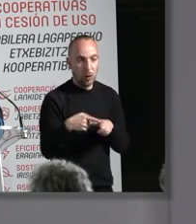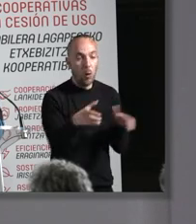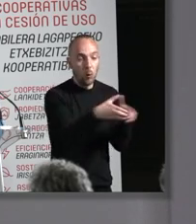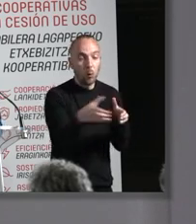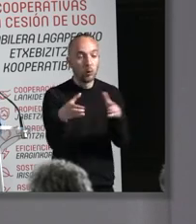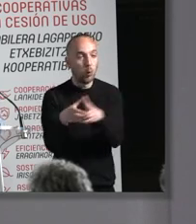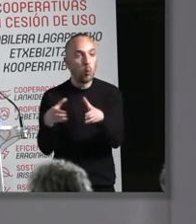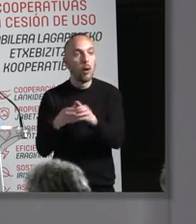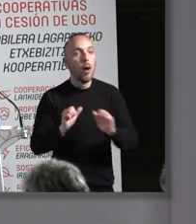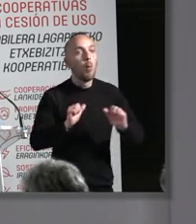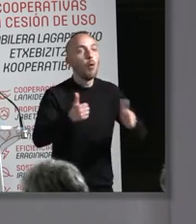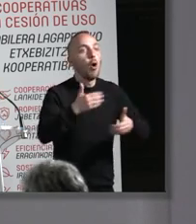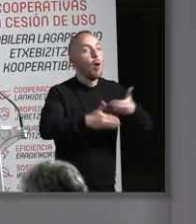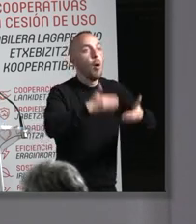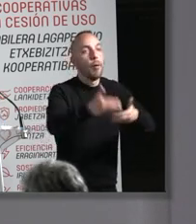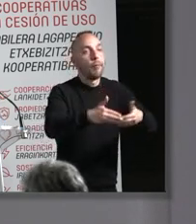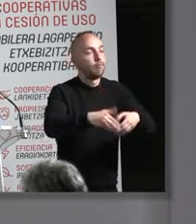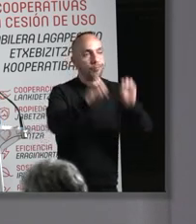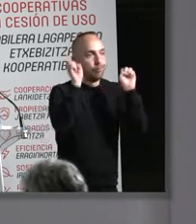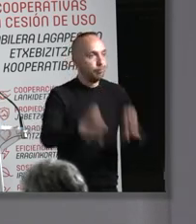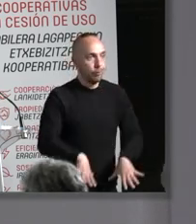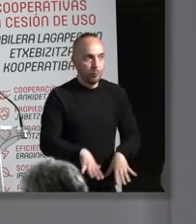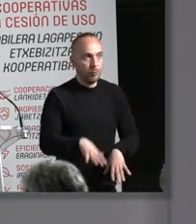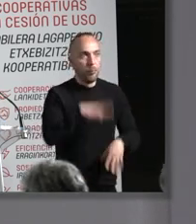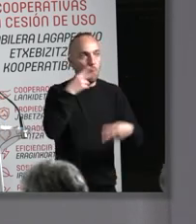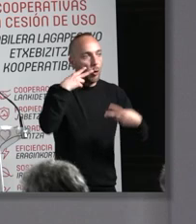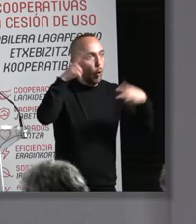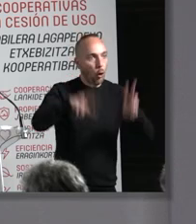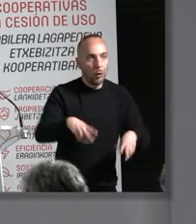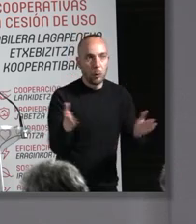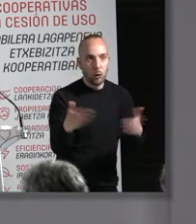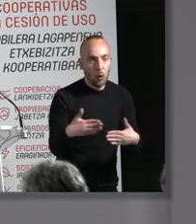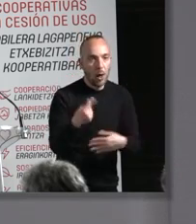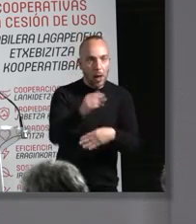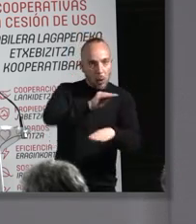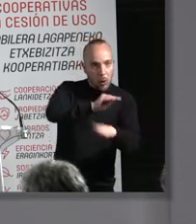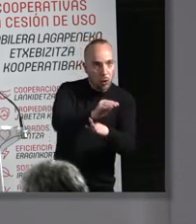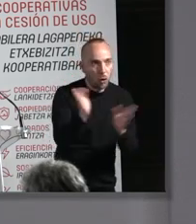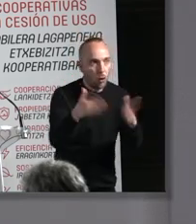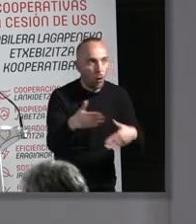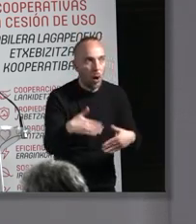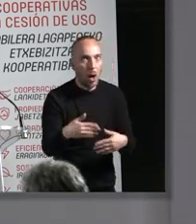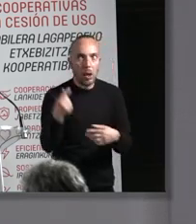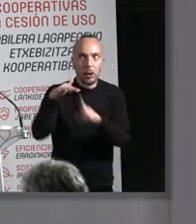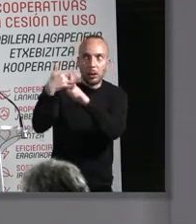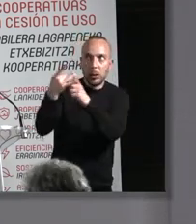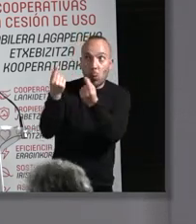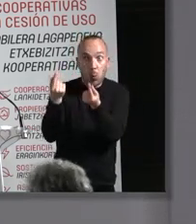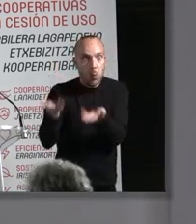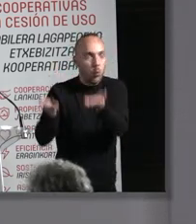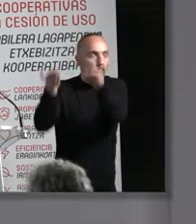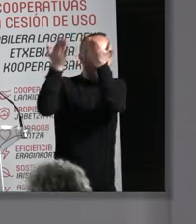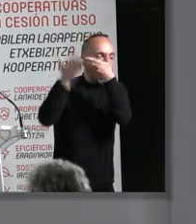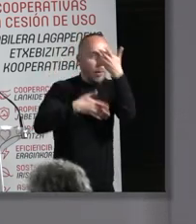quedado en el camino porque no hay reconocimiento, no hay ayudas, la financiación es muy cara, la construcción ha subido mucho, etcétera, etcétera,